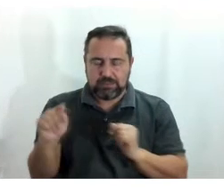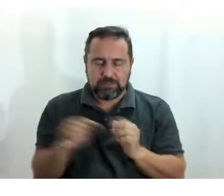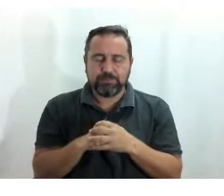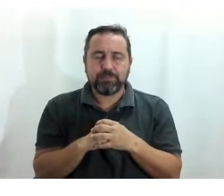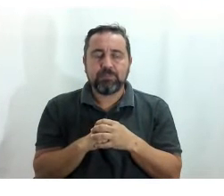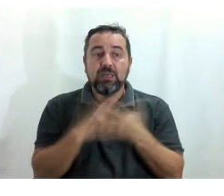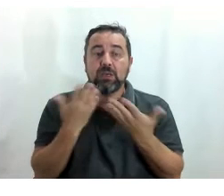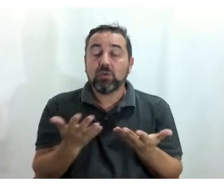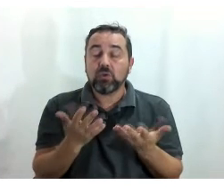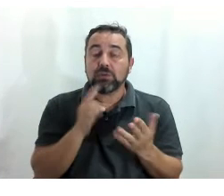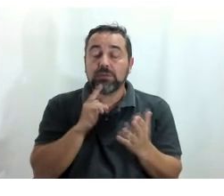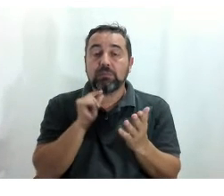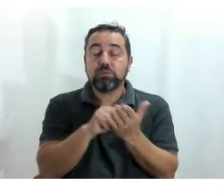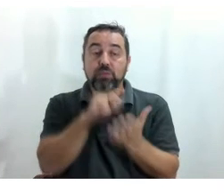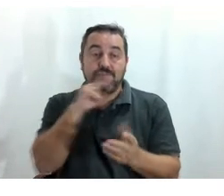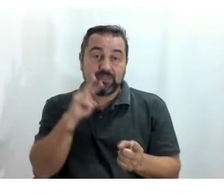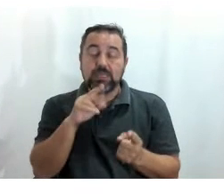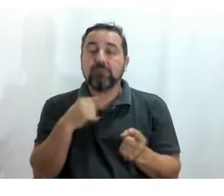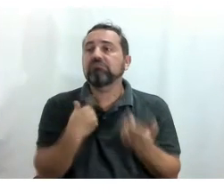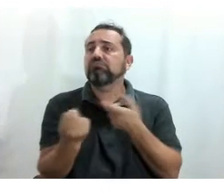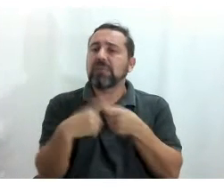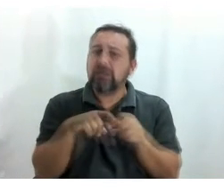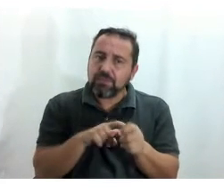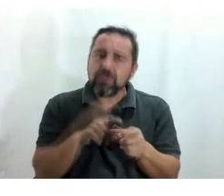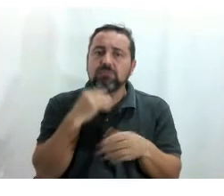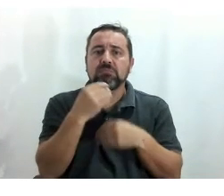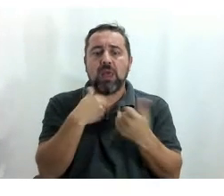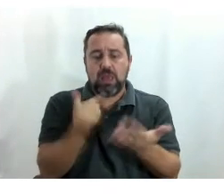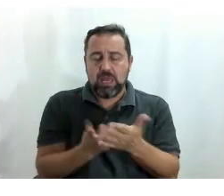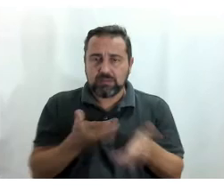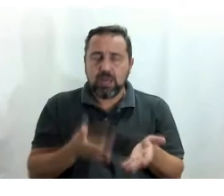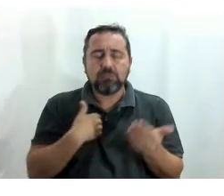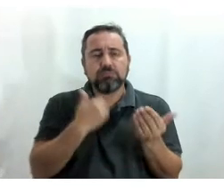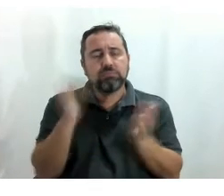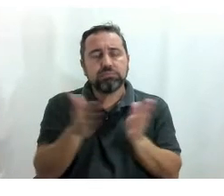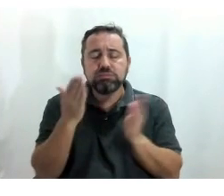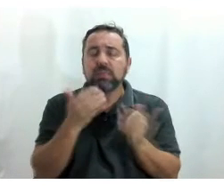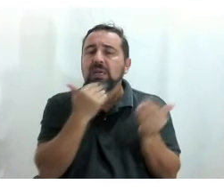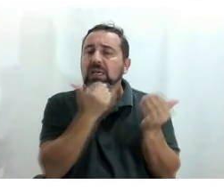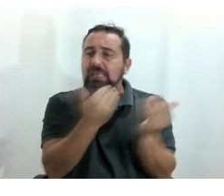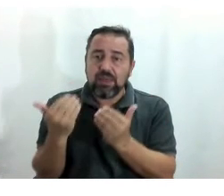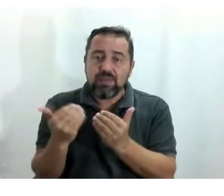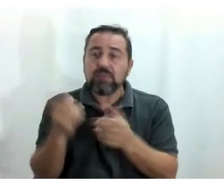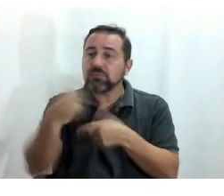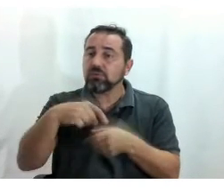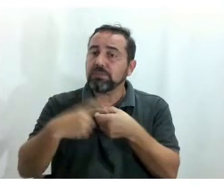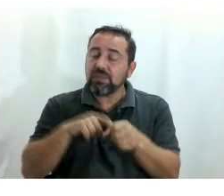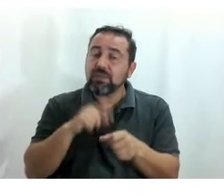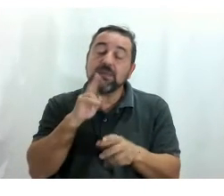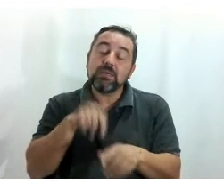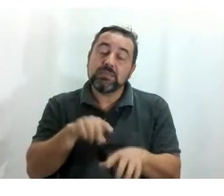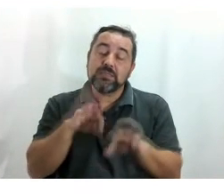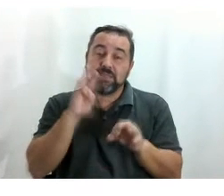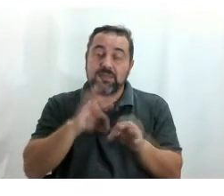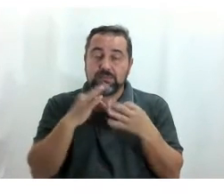este punto de vista, muy agradecido por la participación que habéis hecho hasta este momento y esperemos que os guste este tercer seminario.